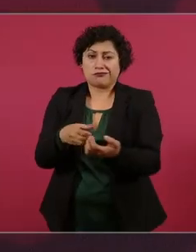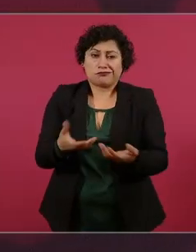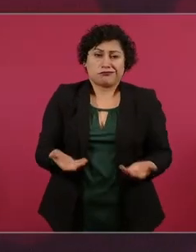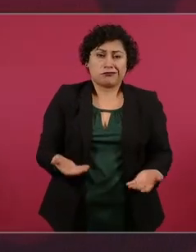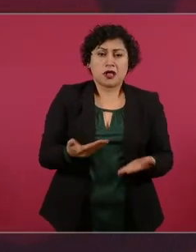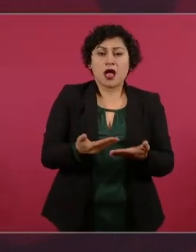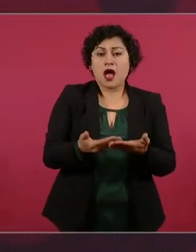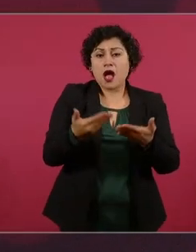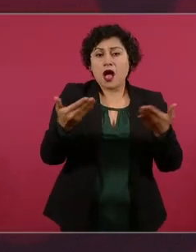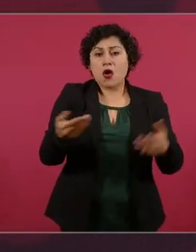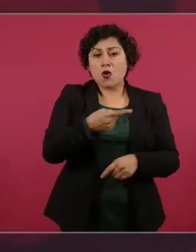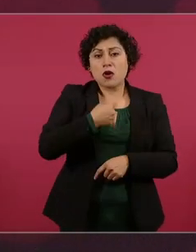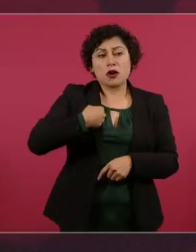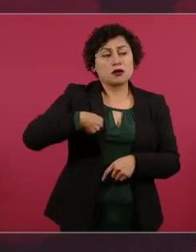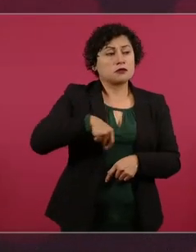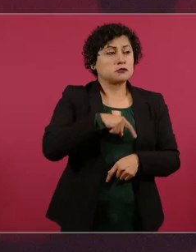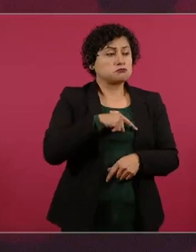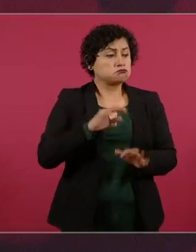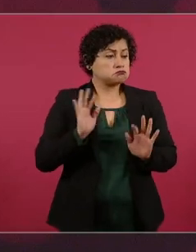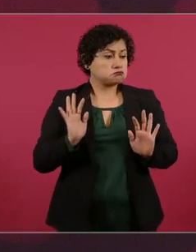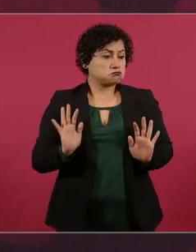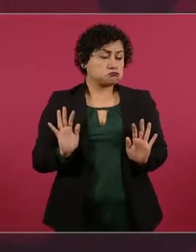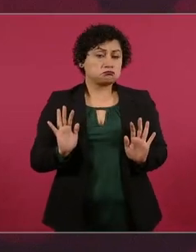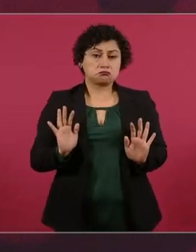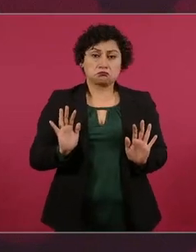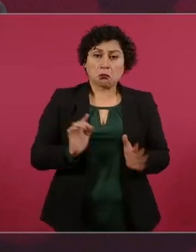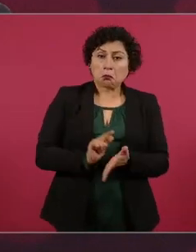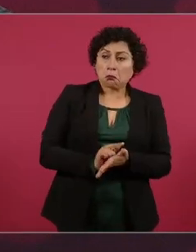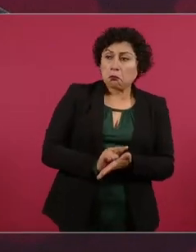No les gusta, pero